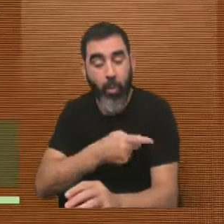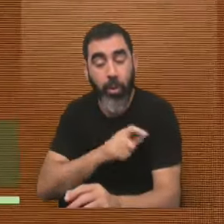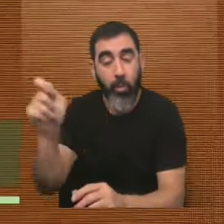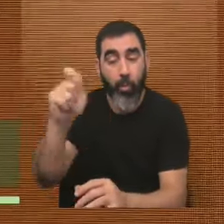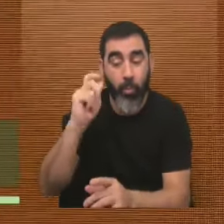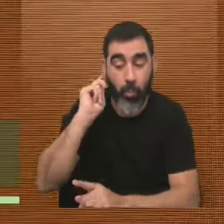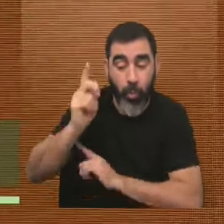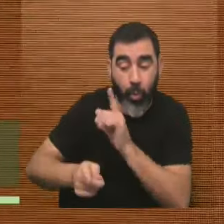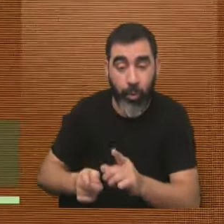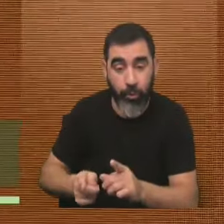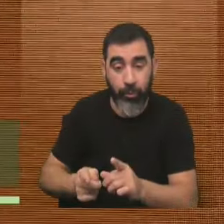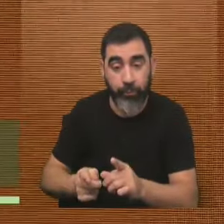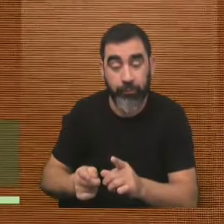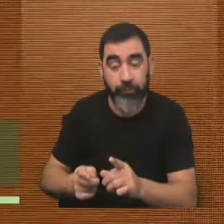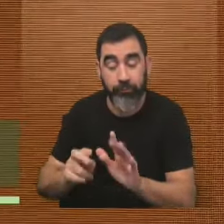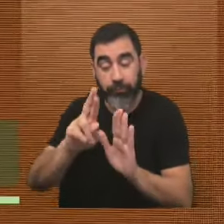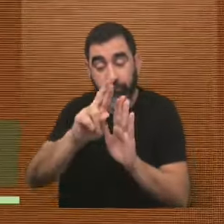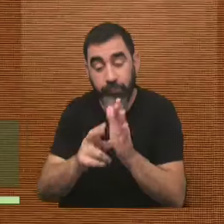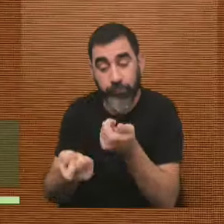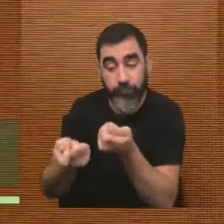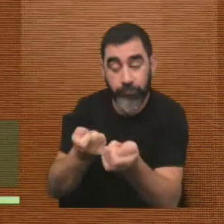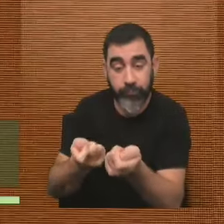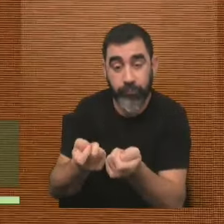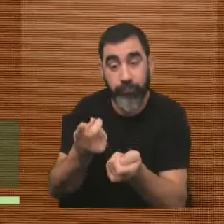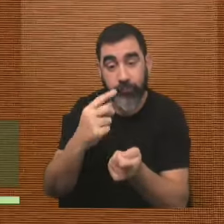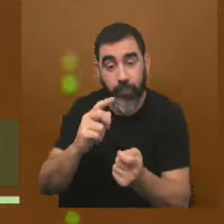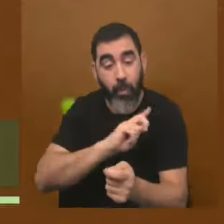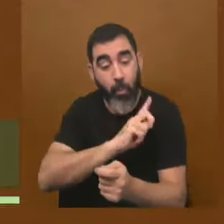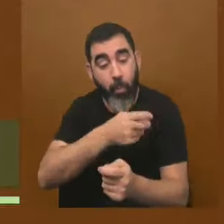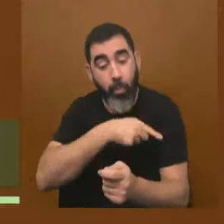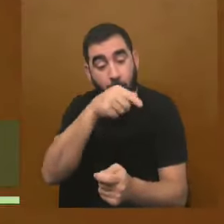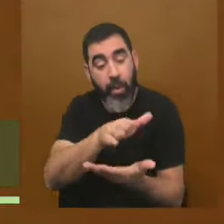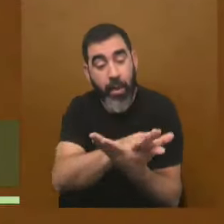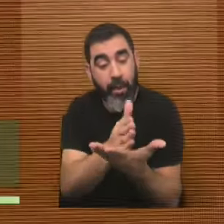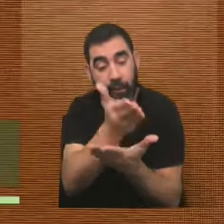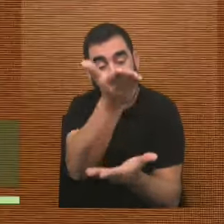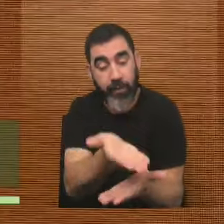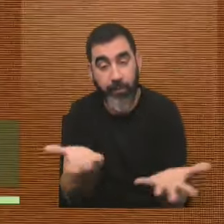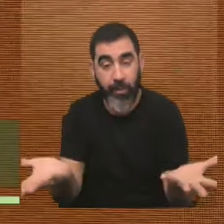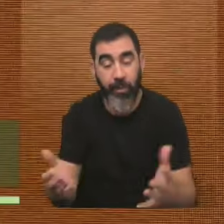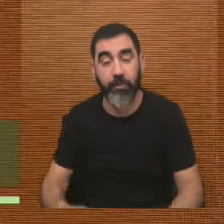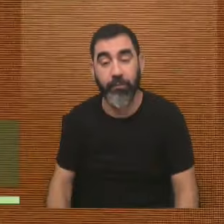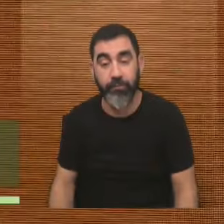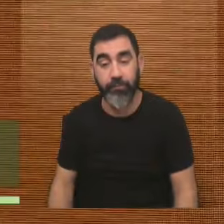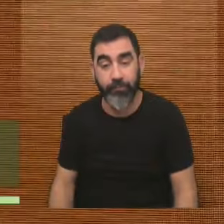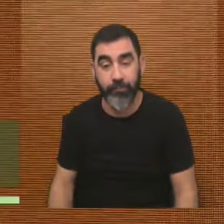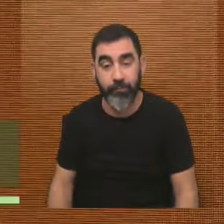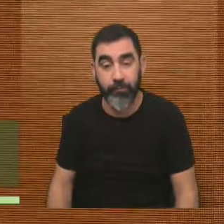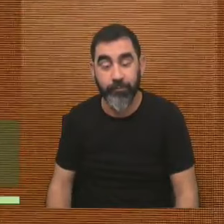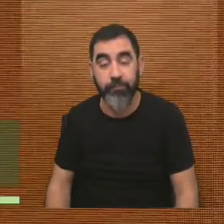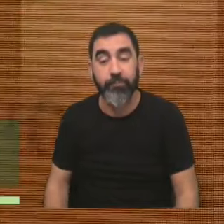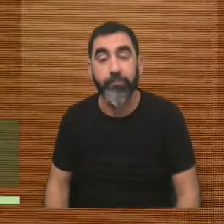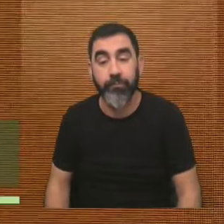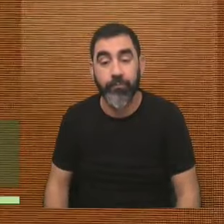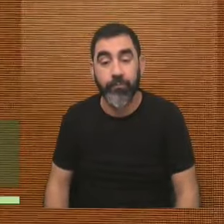público como elementos reguladores lo que le da mayor pod bsicamente intermediarios oligopólicos que son los